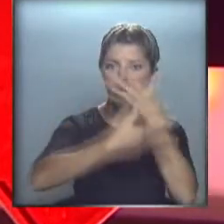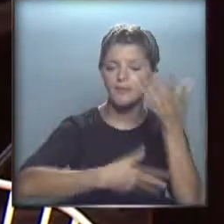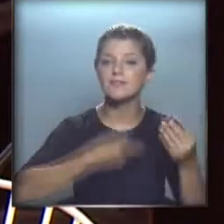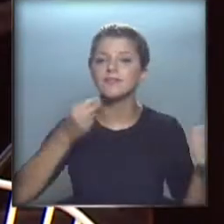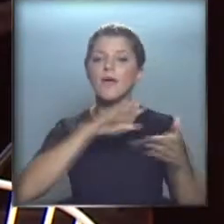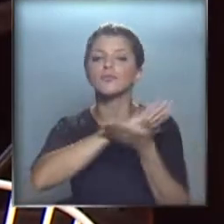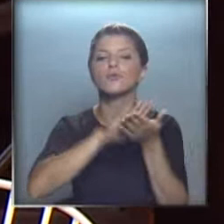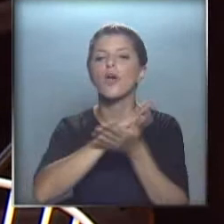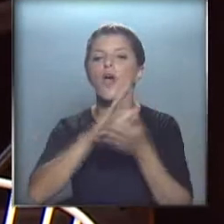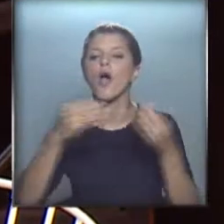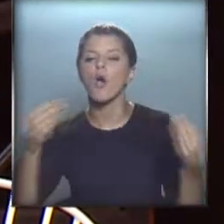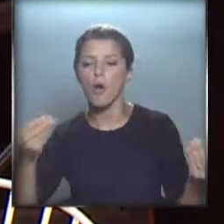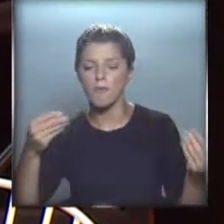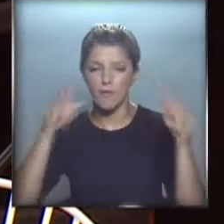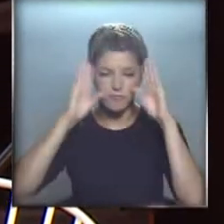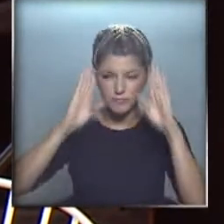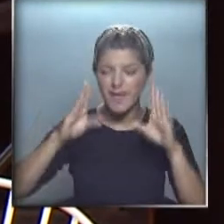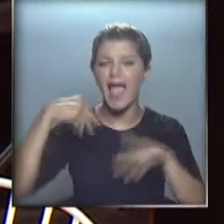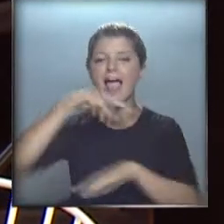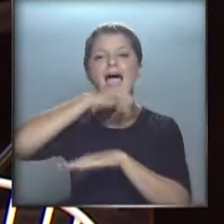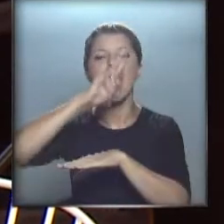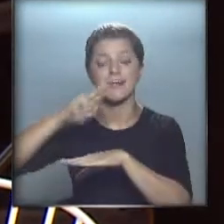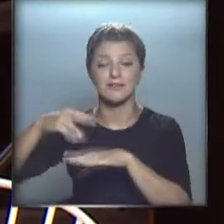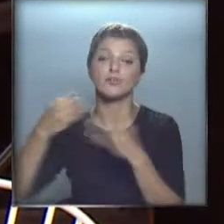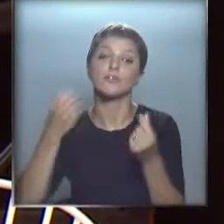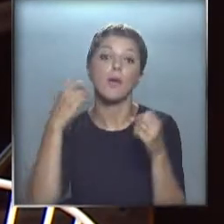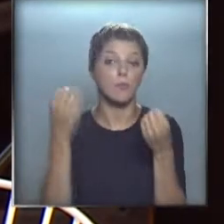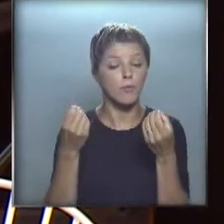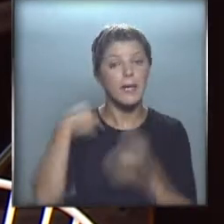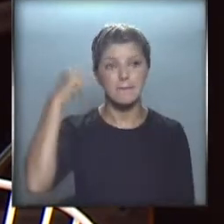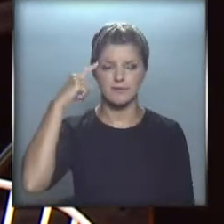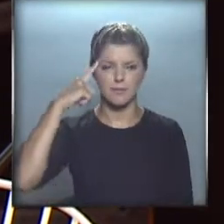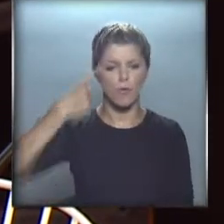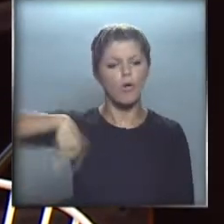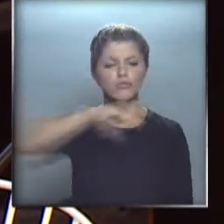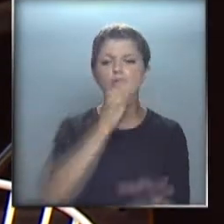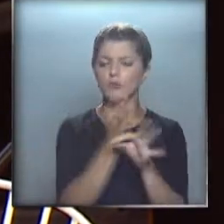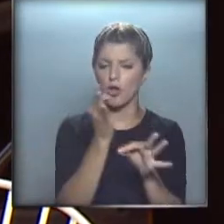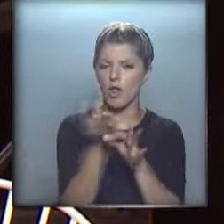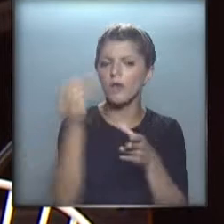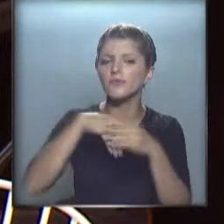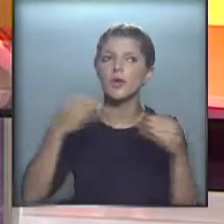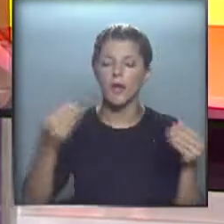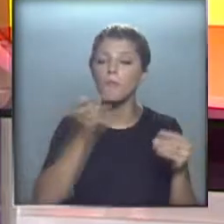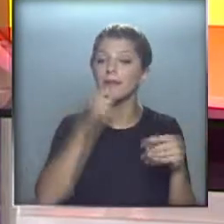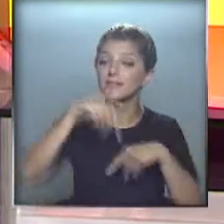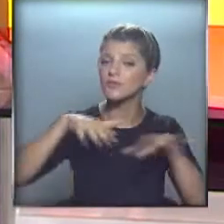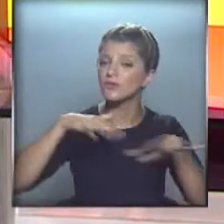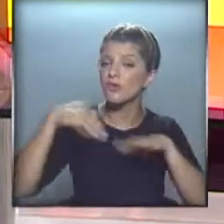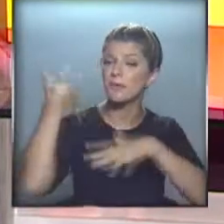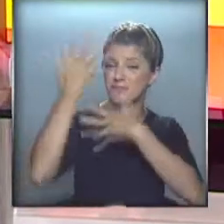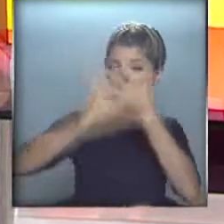que estaría bueno pensar qué estrategias tenemos en la escuela como para laburar el tema de la violencia, ¿desde